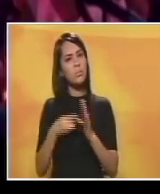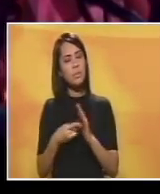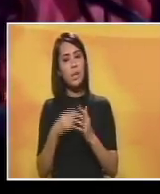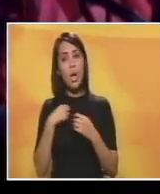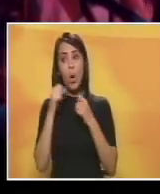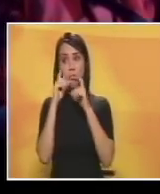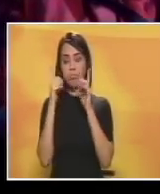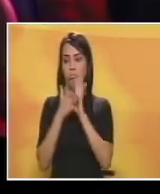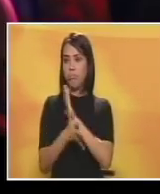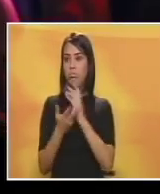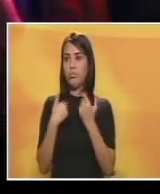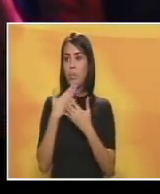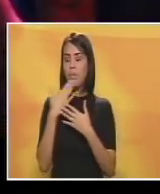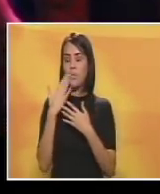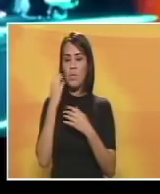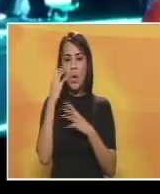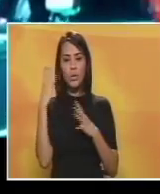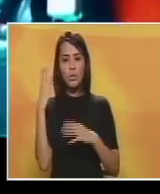God, o puede significar también